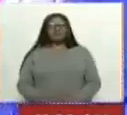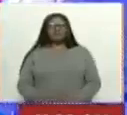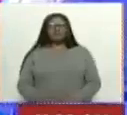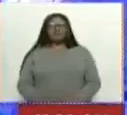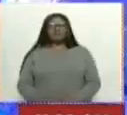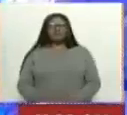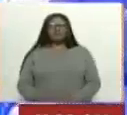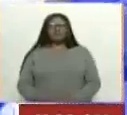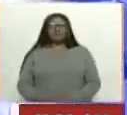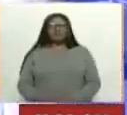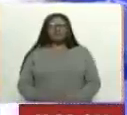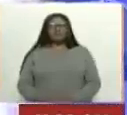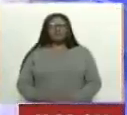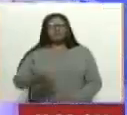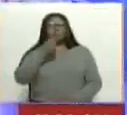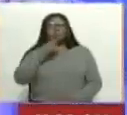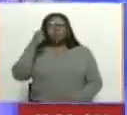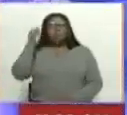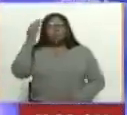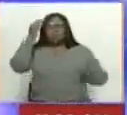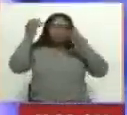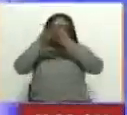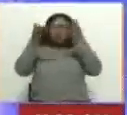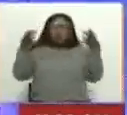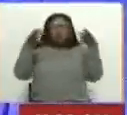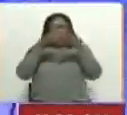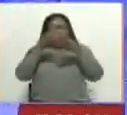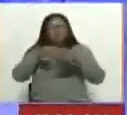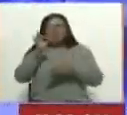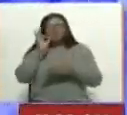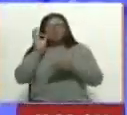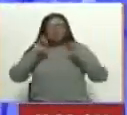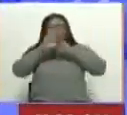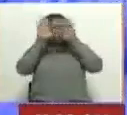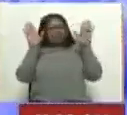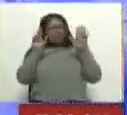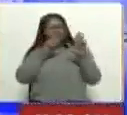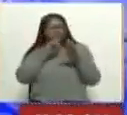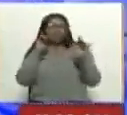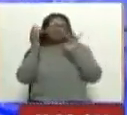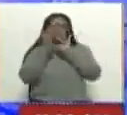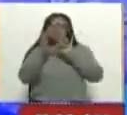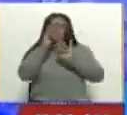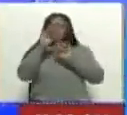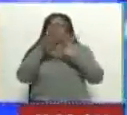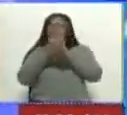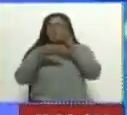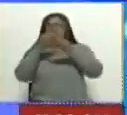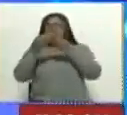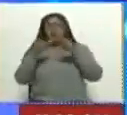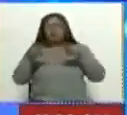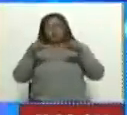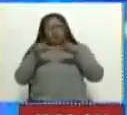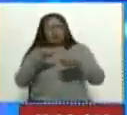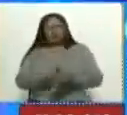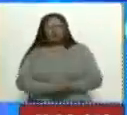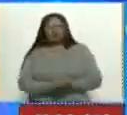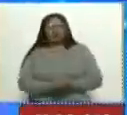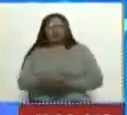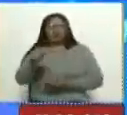muy buenos días en mate saludamos a ti y a todo el equipo de café en la mañana el contacto informativo lo realizamos desde la sala José Félix